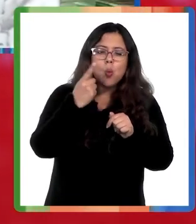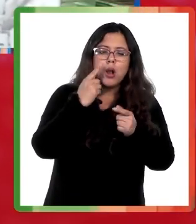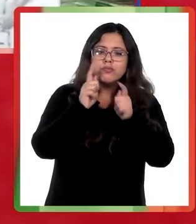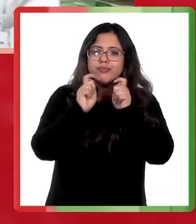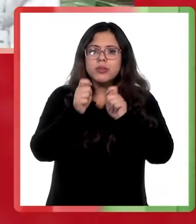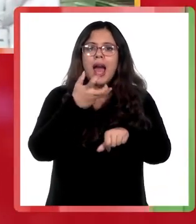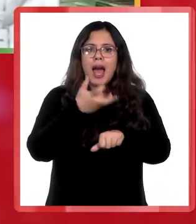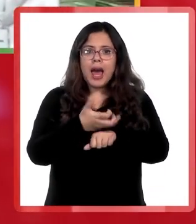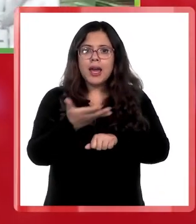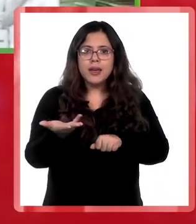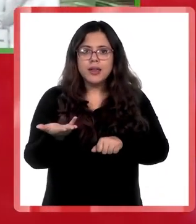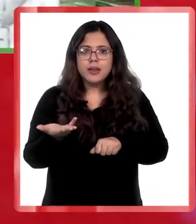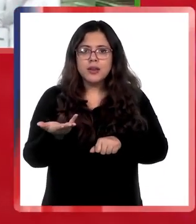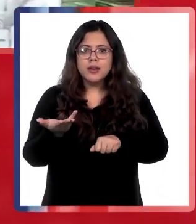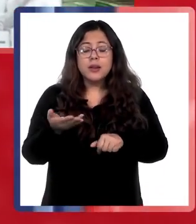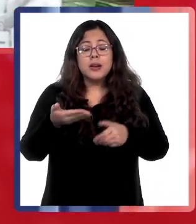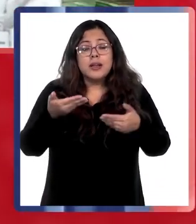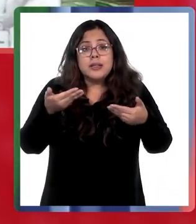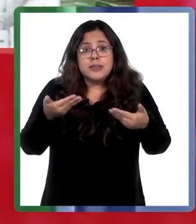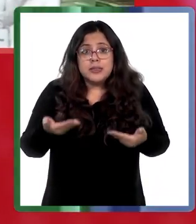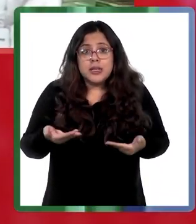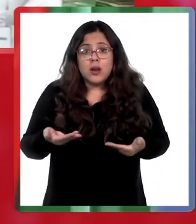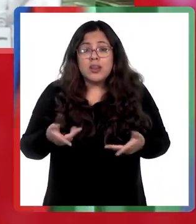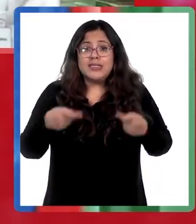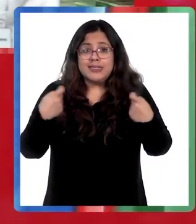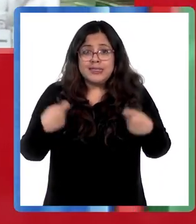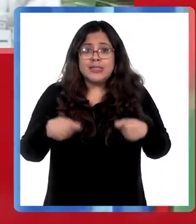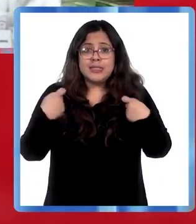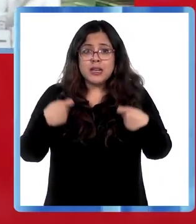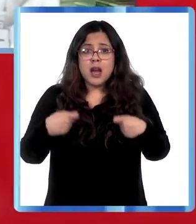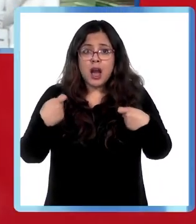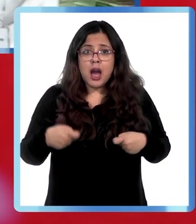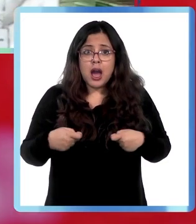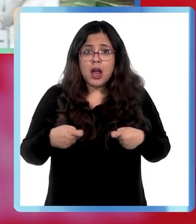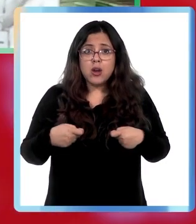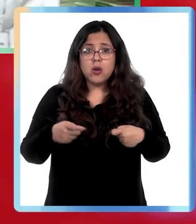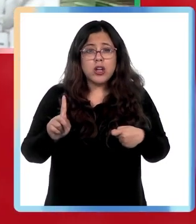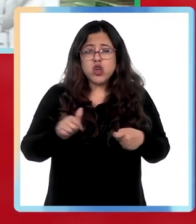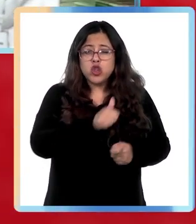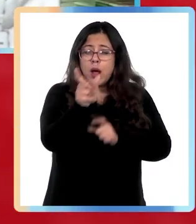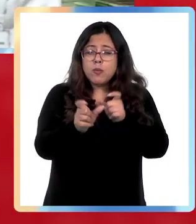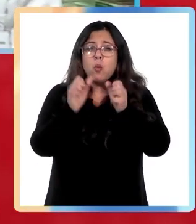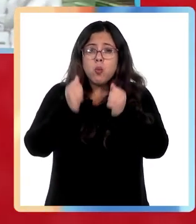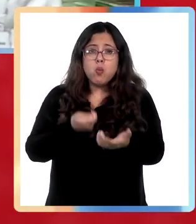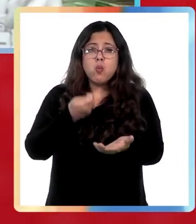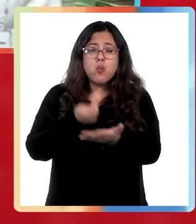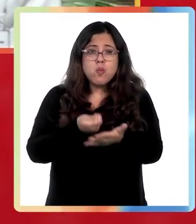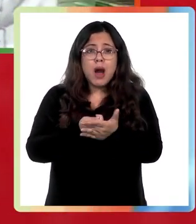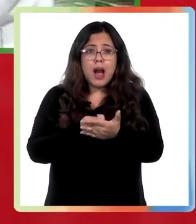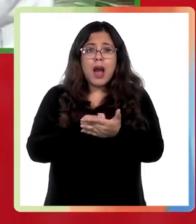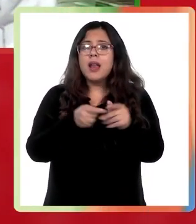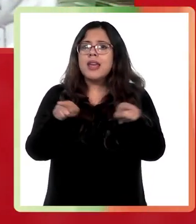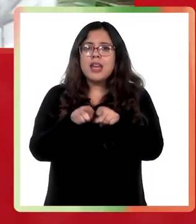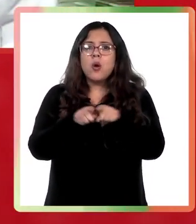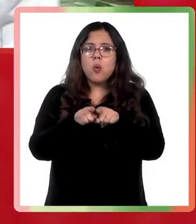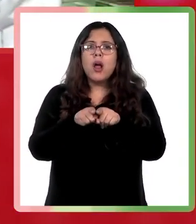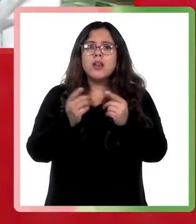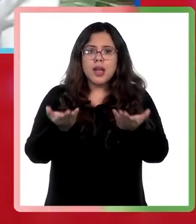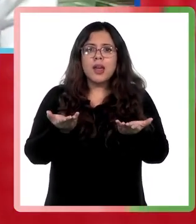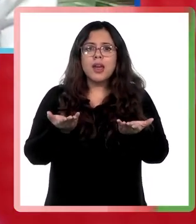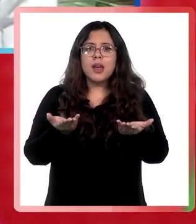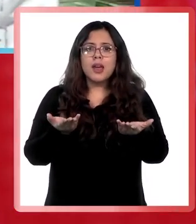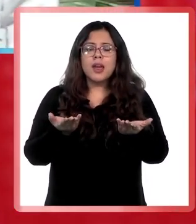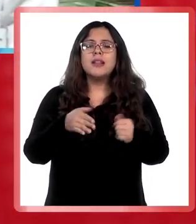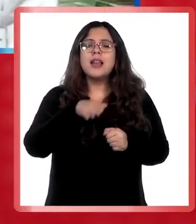riesgo. Y aunque todavía es muy cara y no está al alcance de todo el mundo, la usamos cada